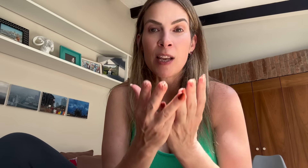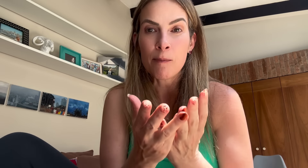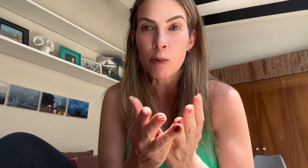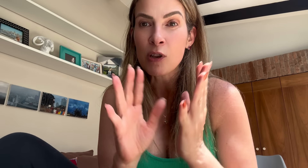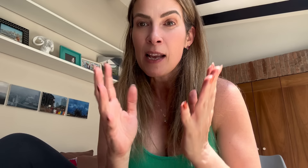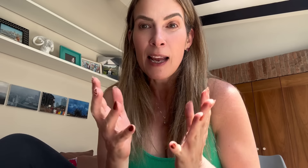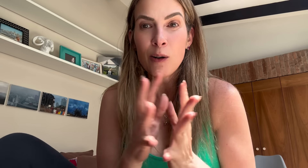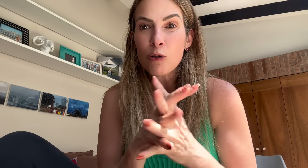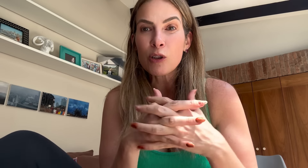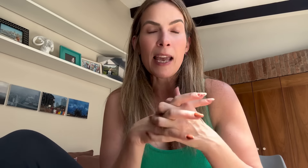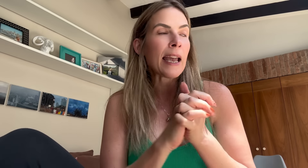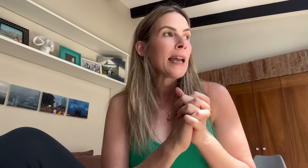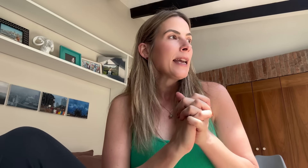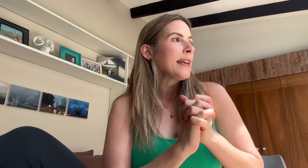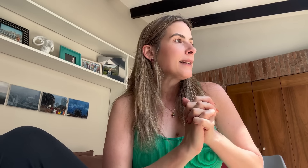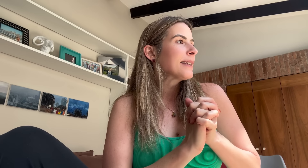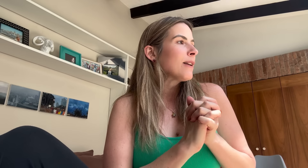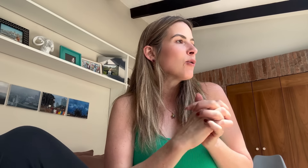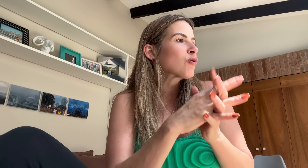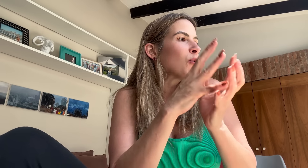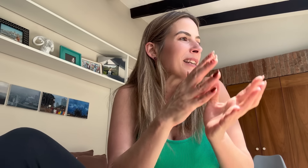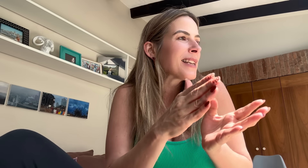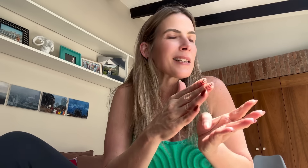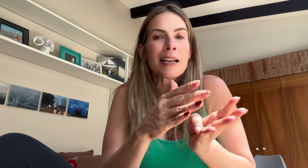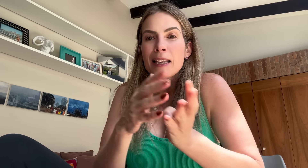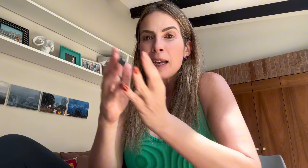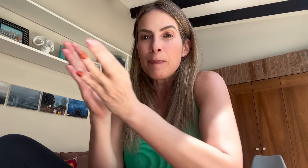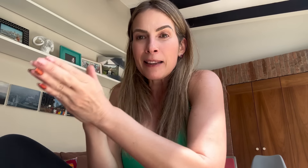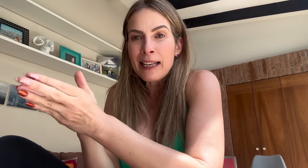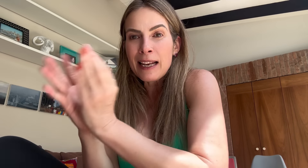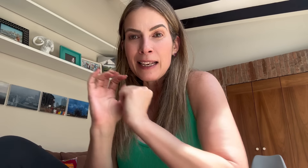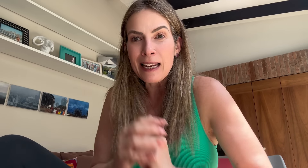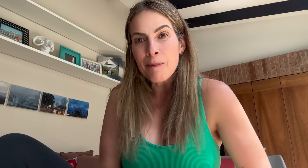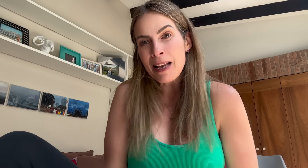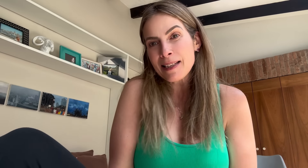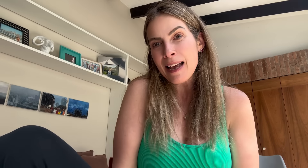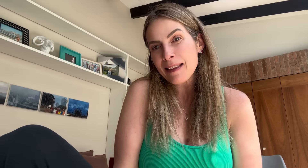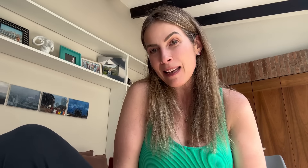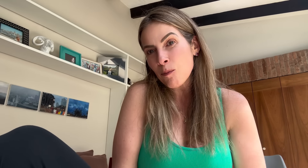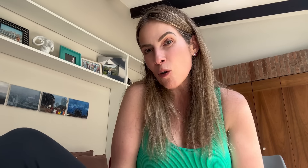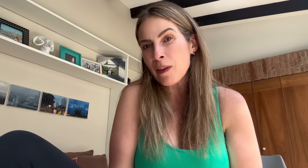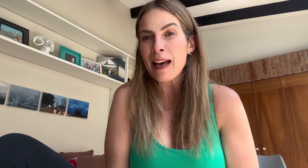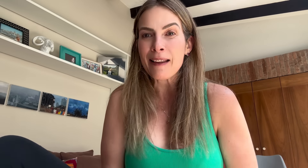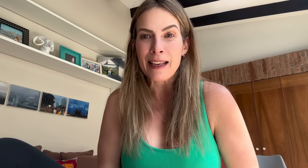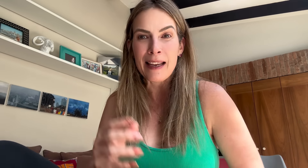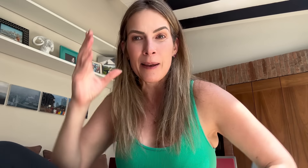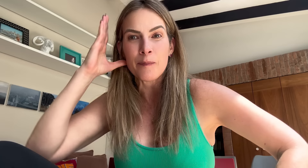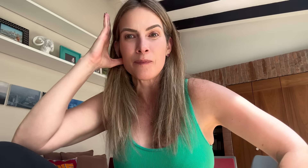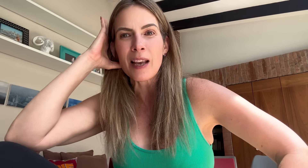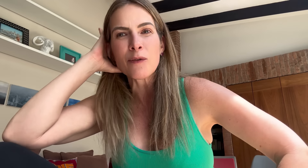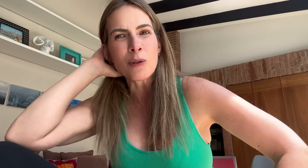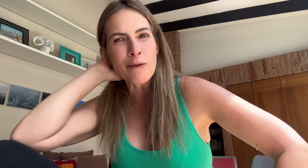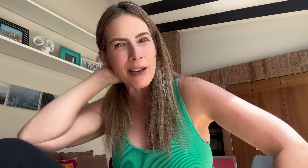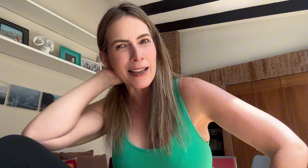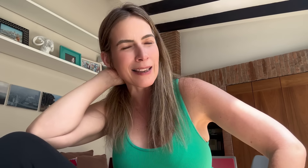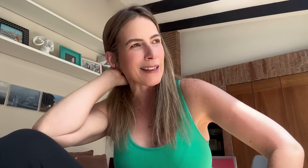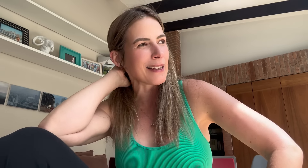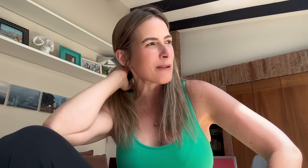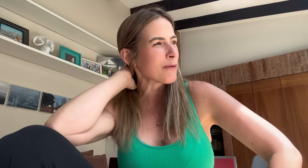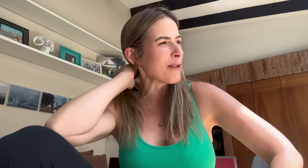los tiempos en los que los jueces departían en la mesa de la boda de... ¿Dónde